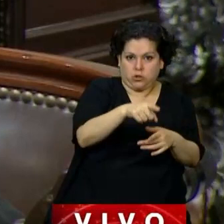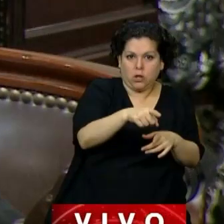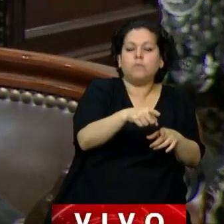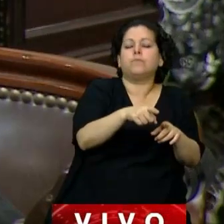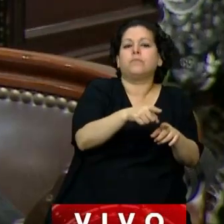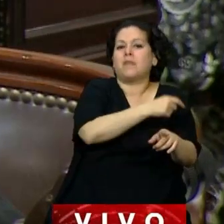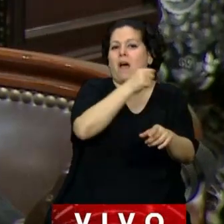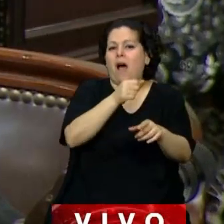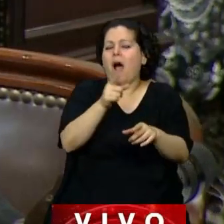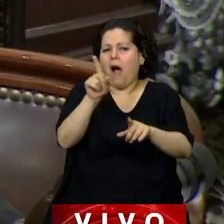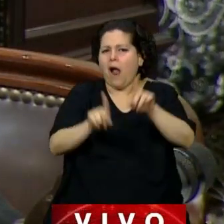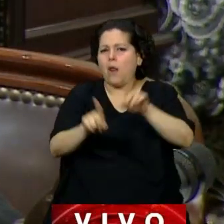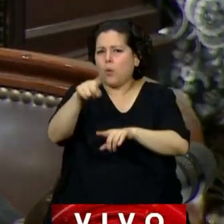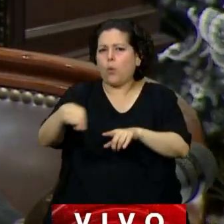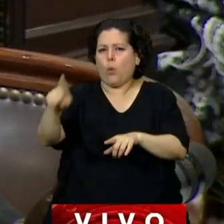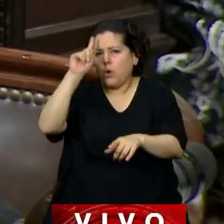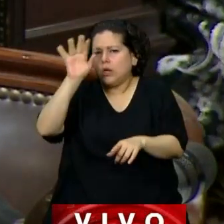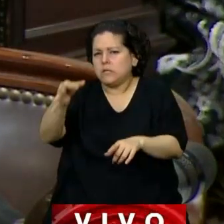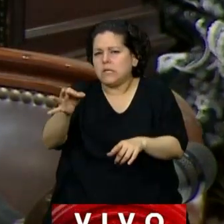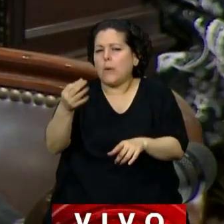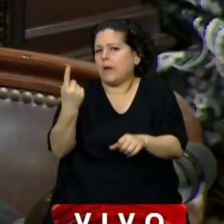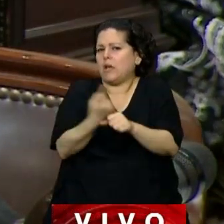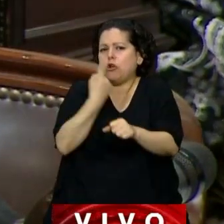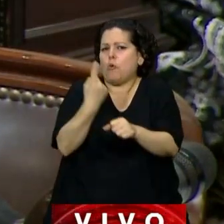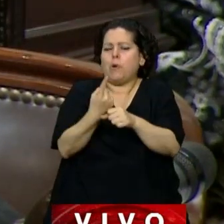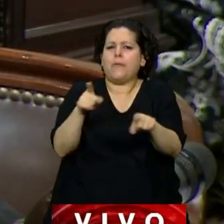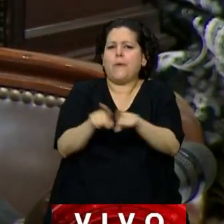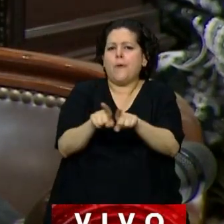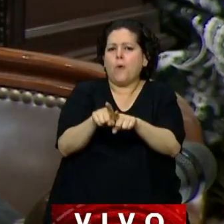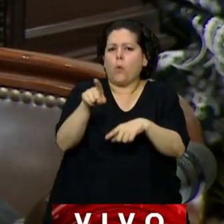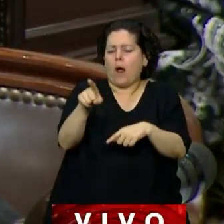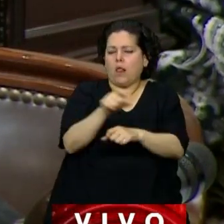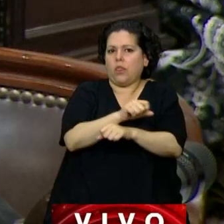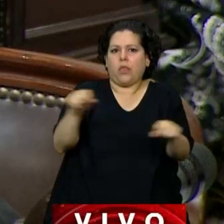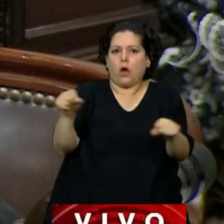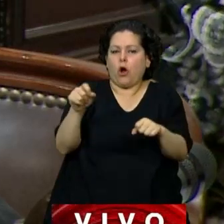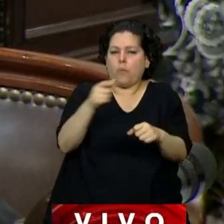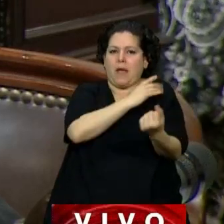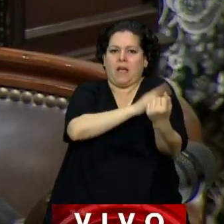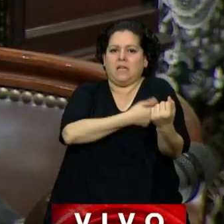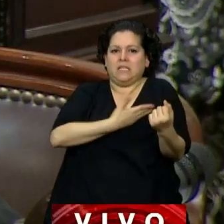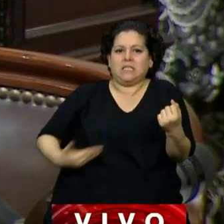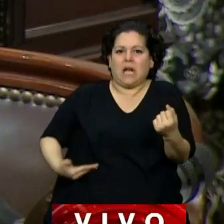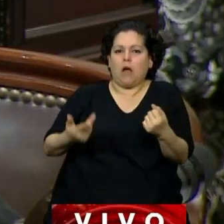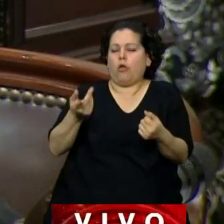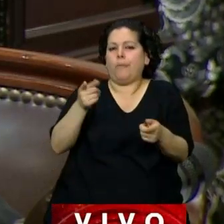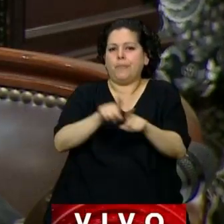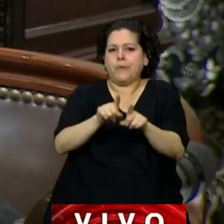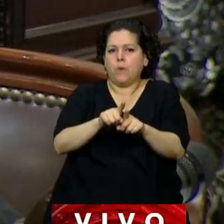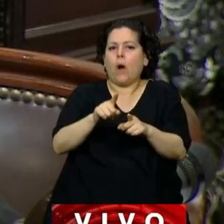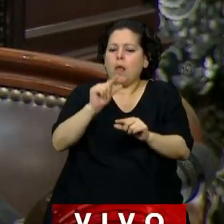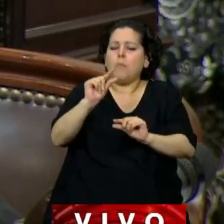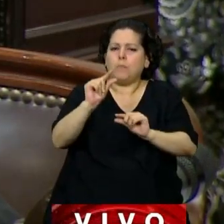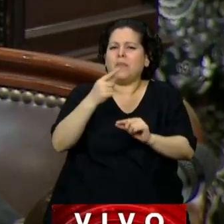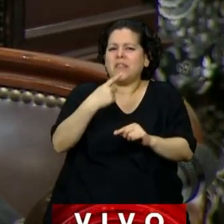hasta los que son conscientes de que no se puede desfinanciar de manera abrupta al Estado y sugieren la quita progresiva